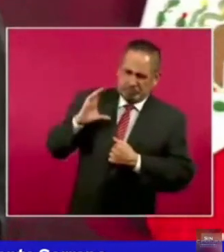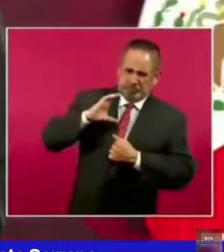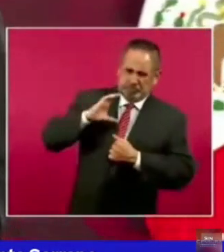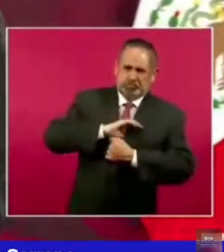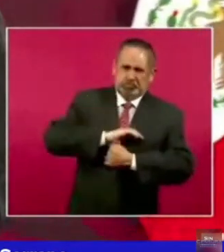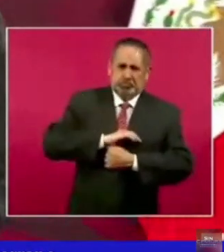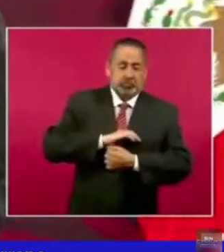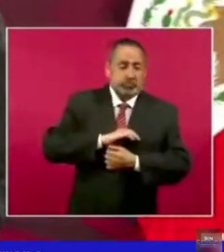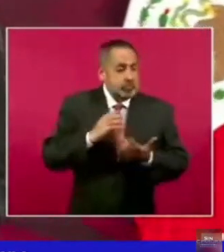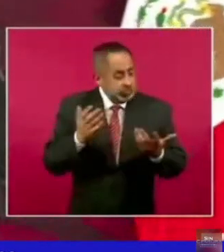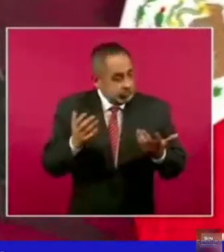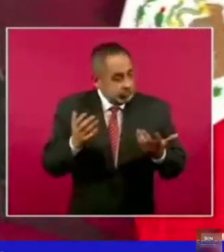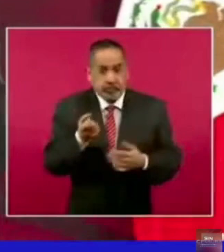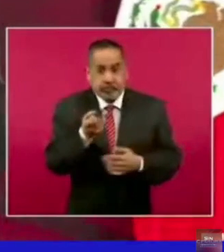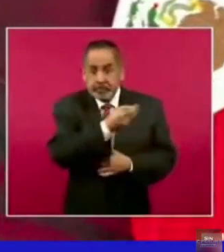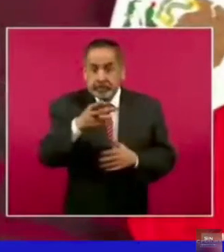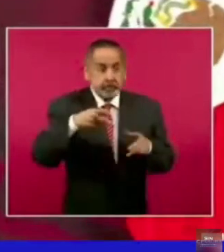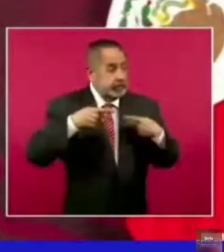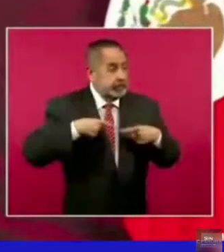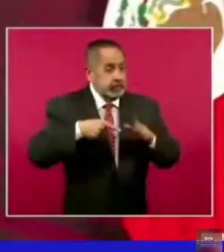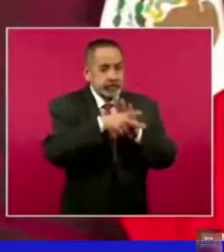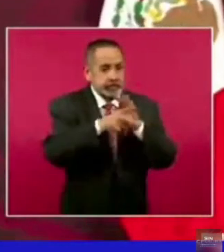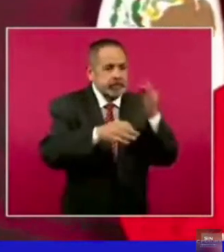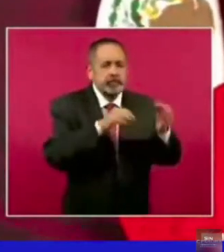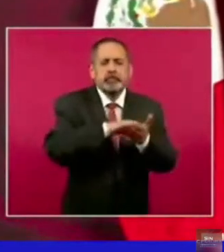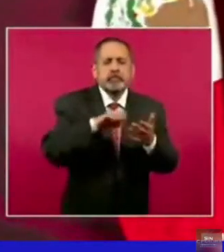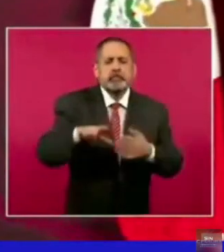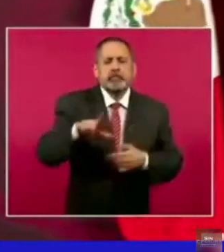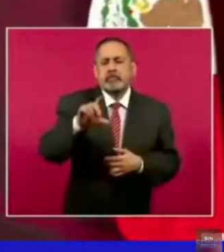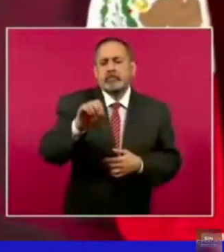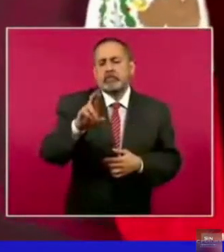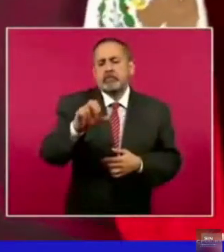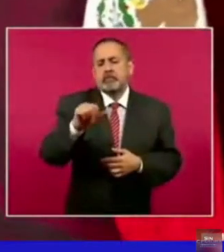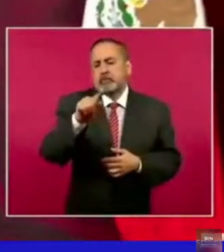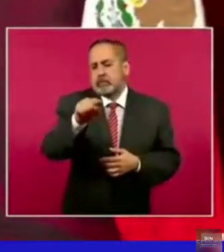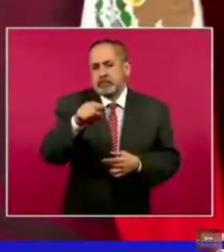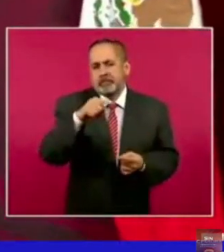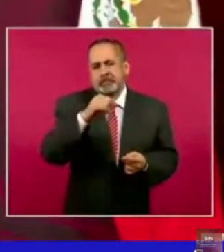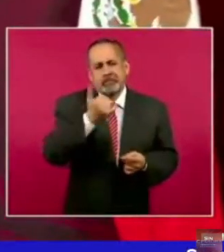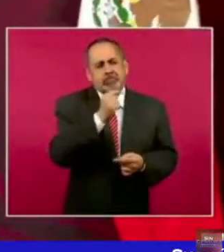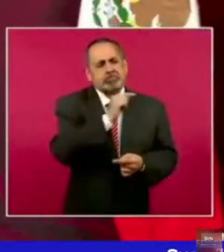hay periodistas en la actualidad, como Loret de Mola y otros,